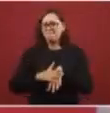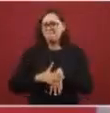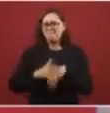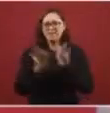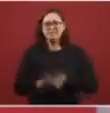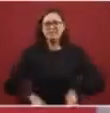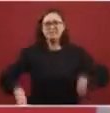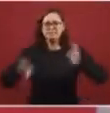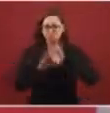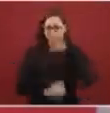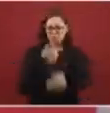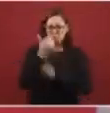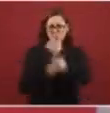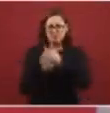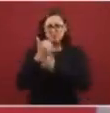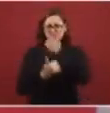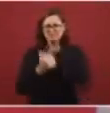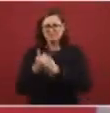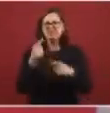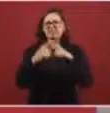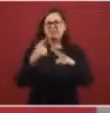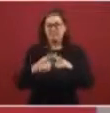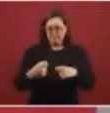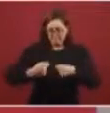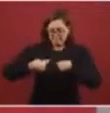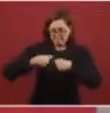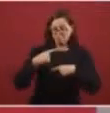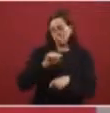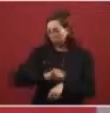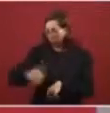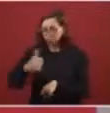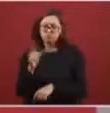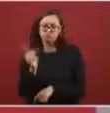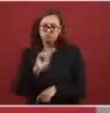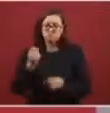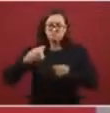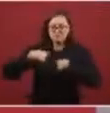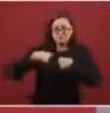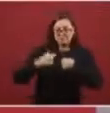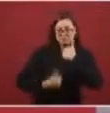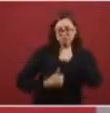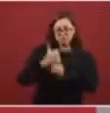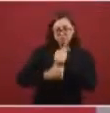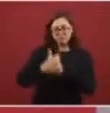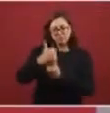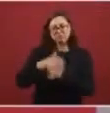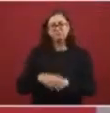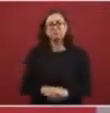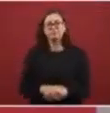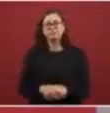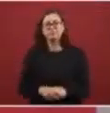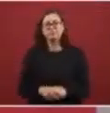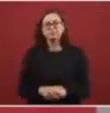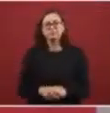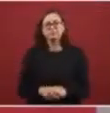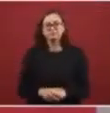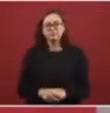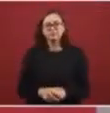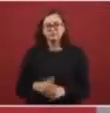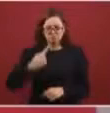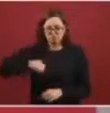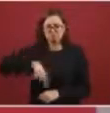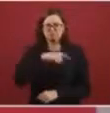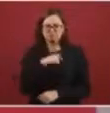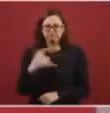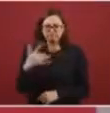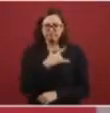contra nosotros mismos, no contra los demás. Es donde se ha demostrado que está nuestra fuerza, en nuestro corazón, en